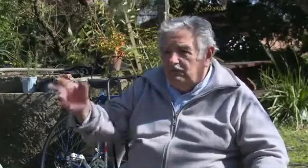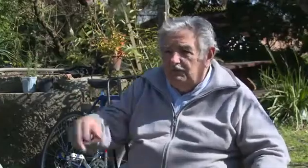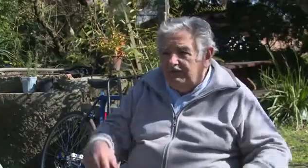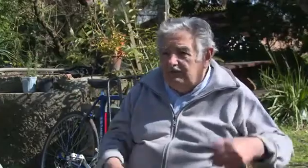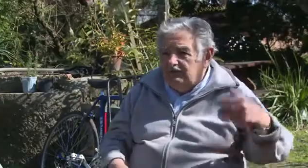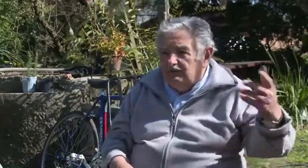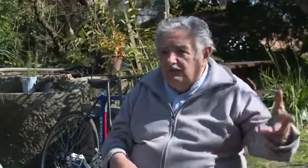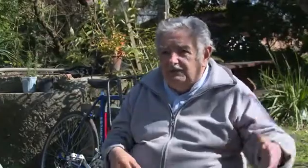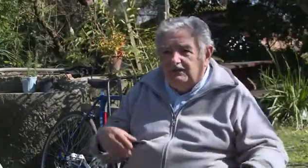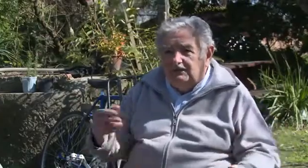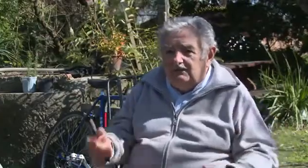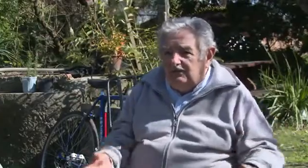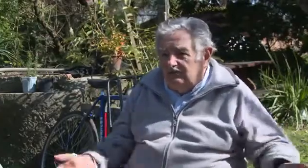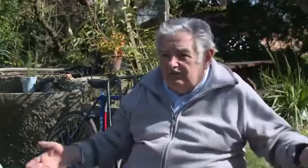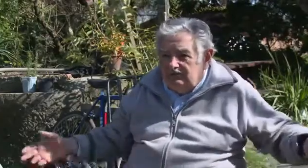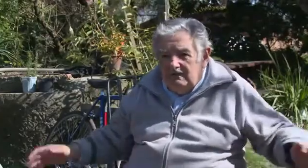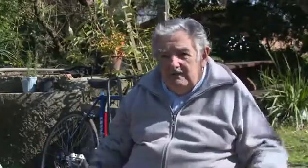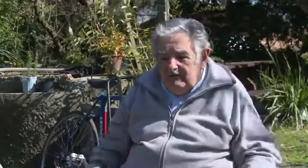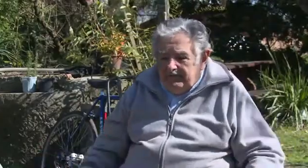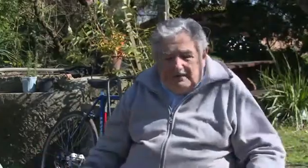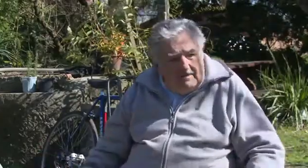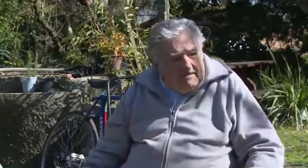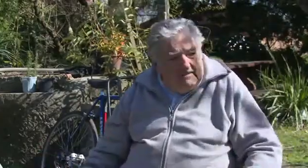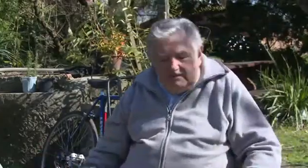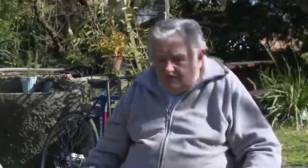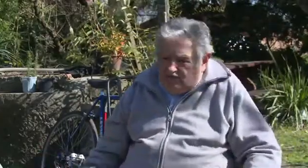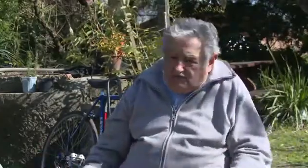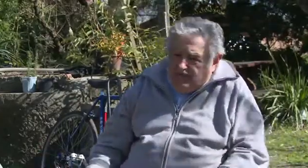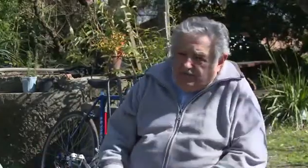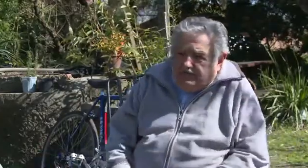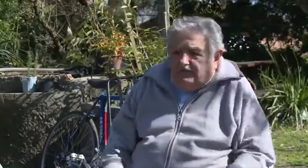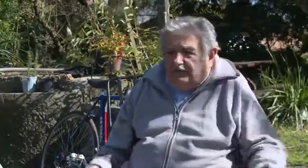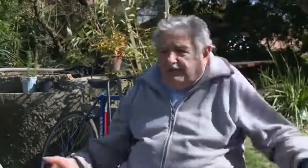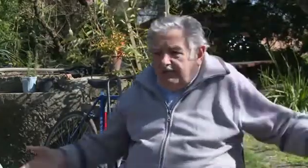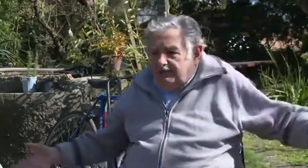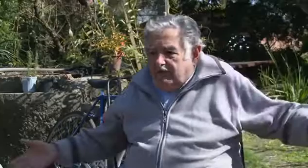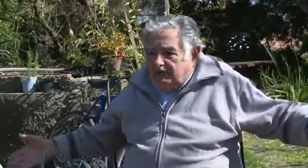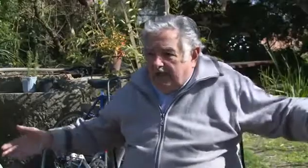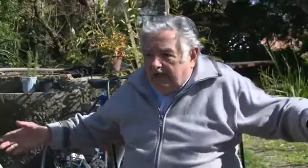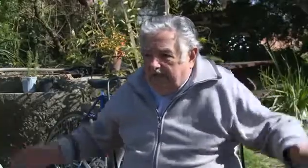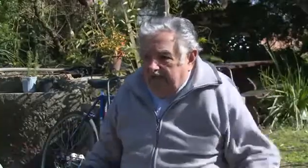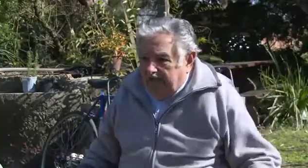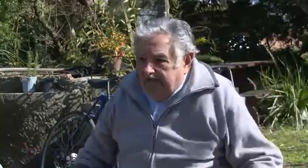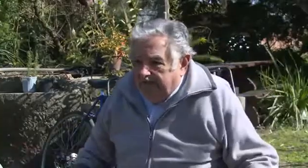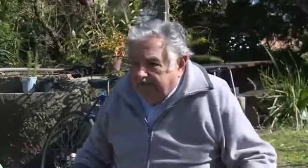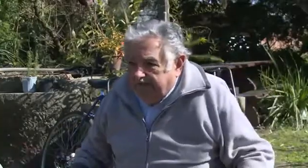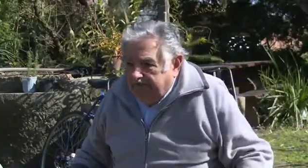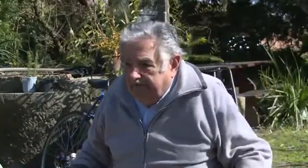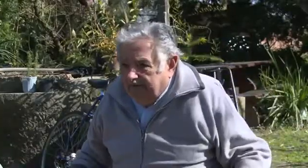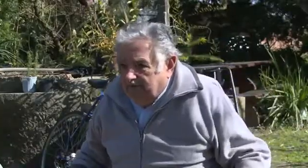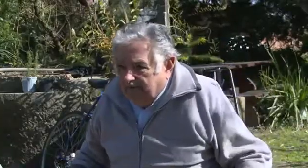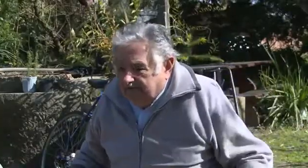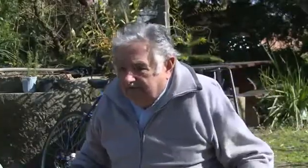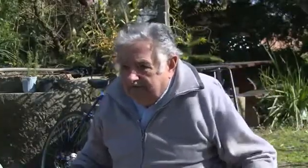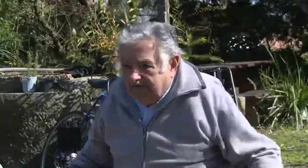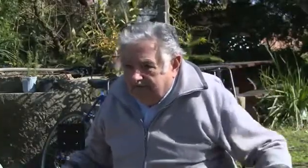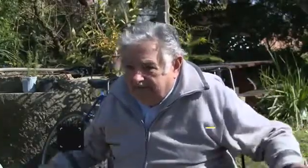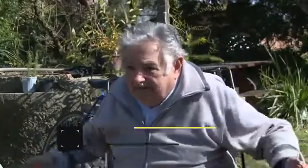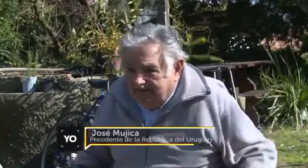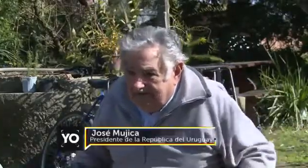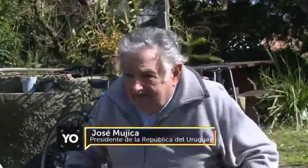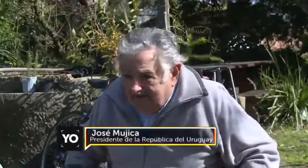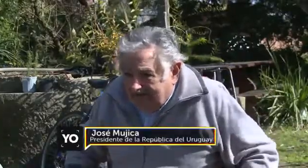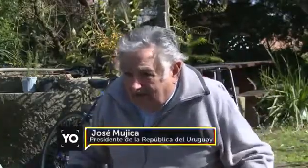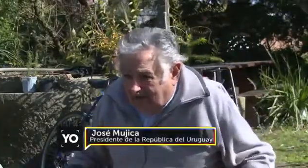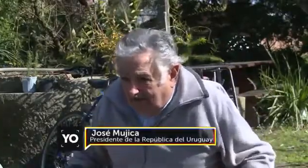dirimir. Tú estuviste, no estuviste, esto y el otro. Yo me comí flor de cana porque me agarraron, no porque tuviera vocación de